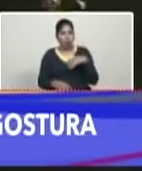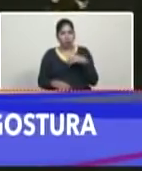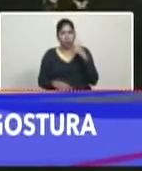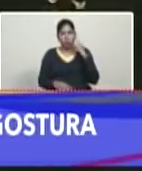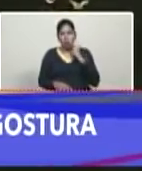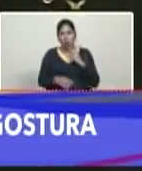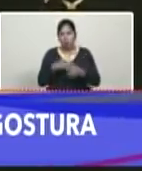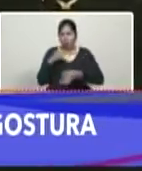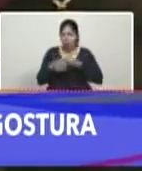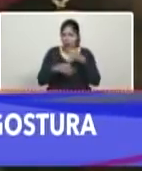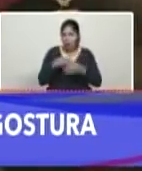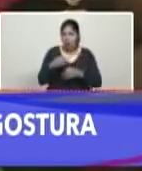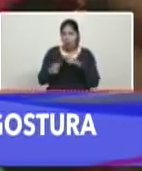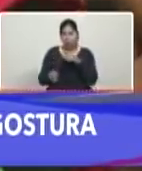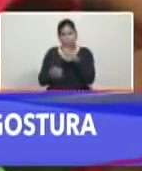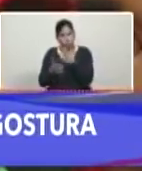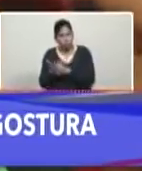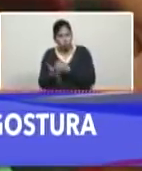luchando por su vida.